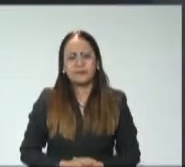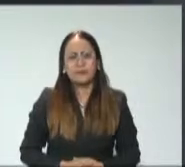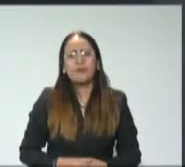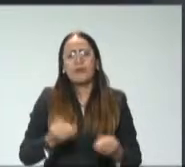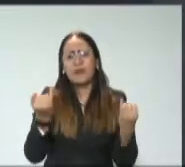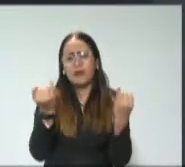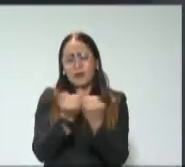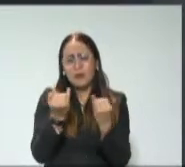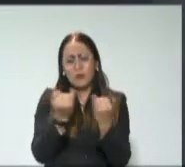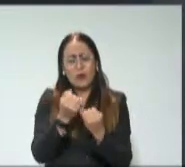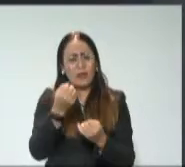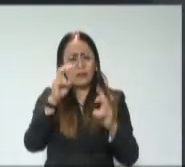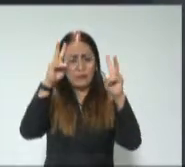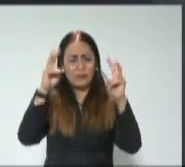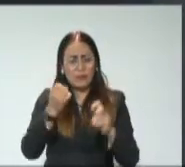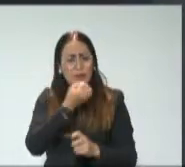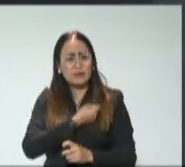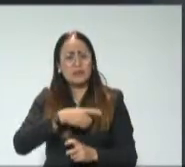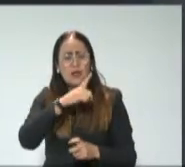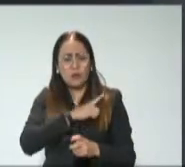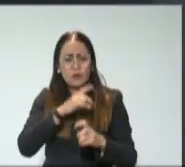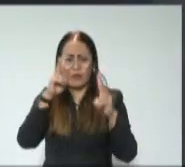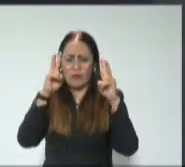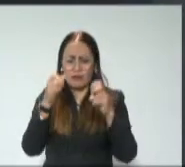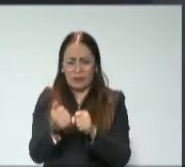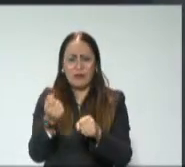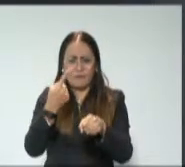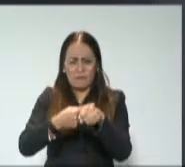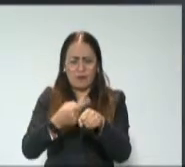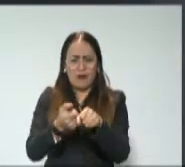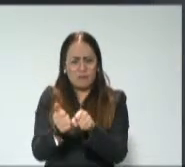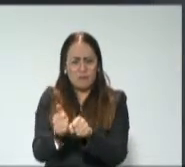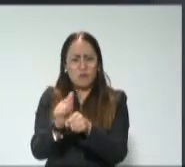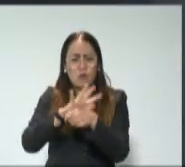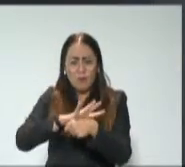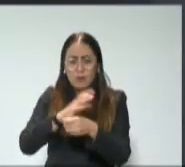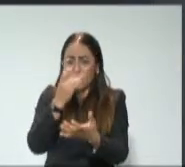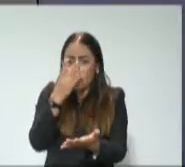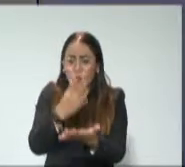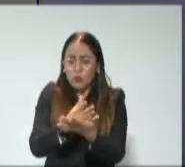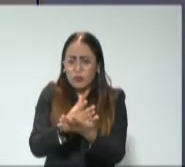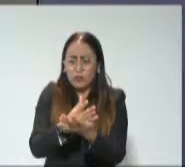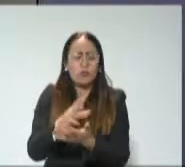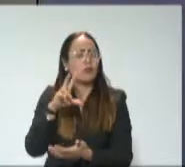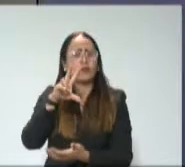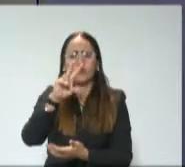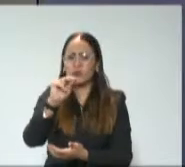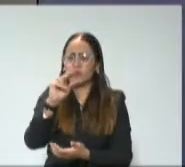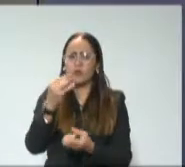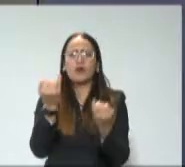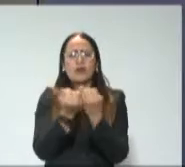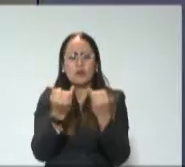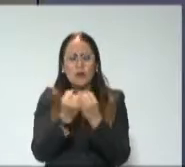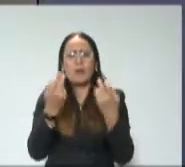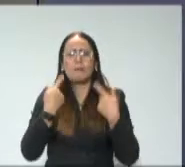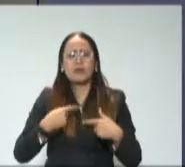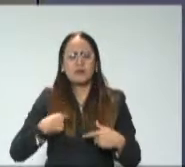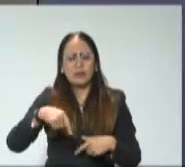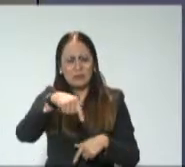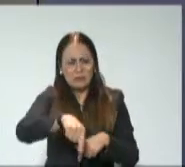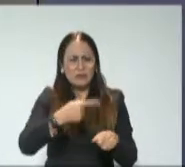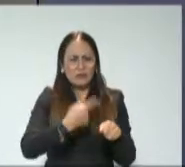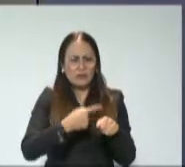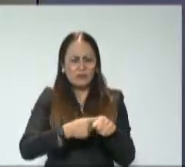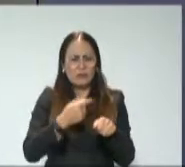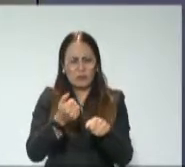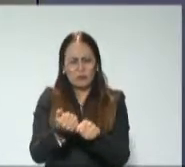que no nada más es salud pública sobre covid también el covid ha hecho que se dé prioridad a los enfermos por covid Y acaso